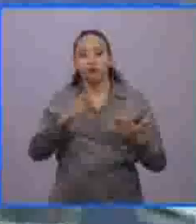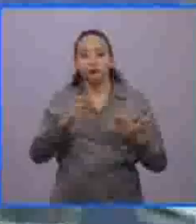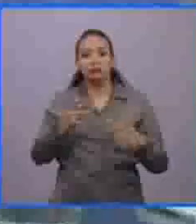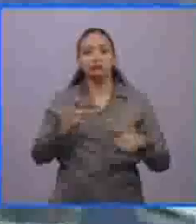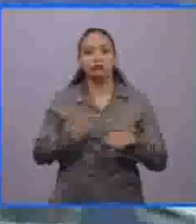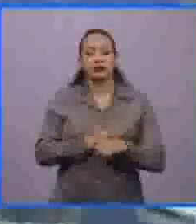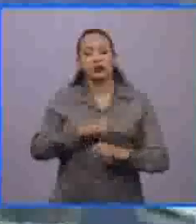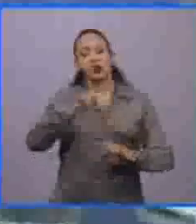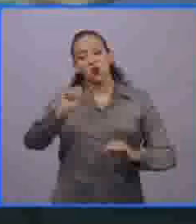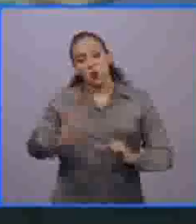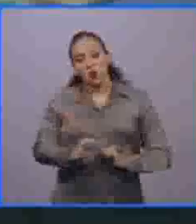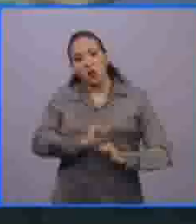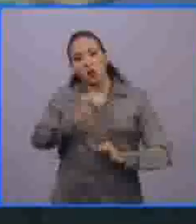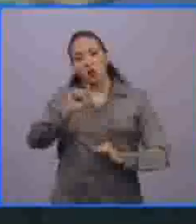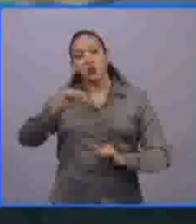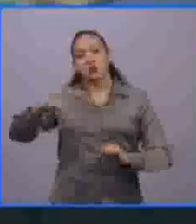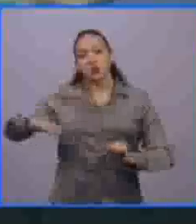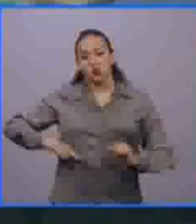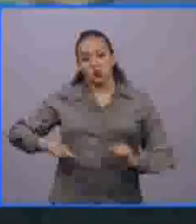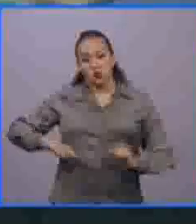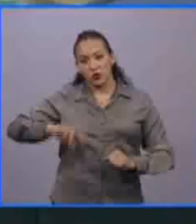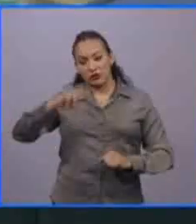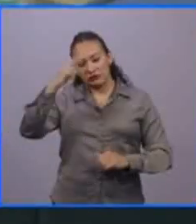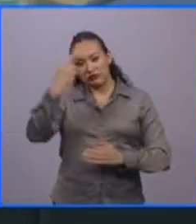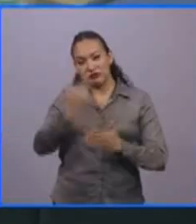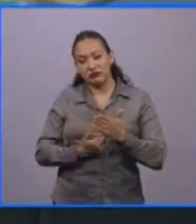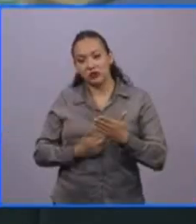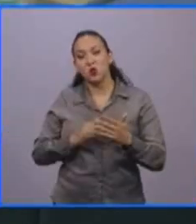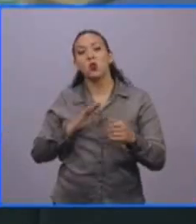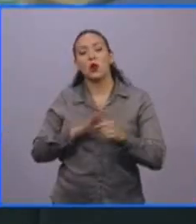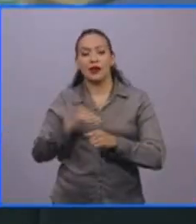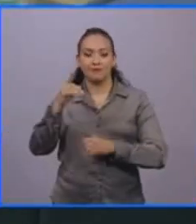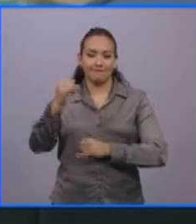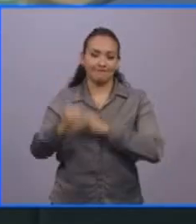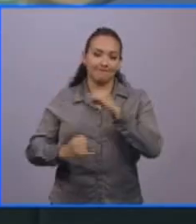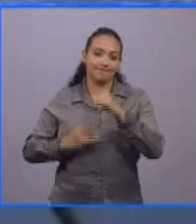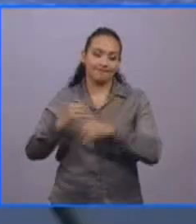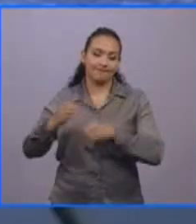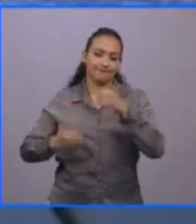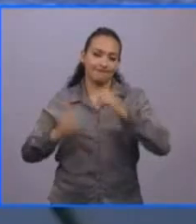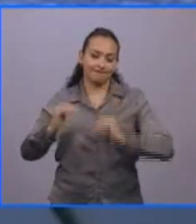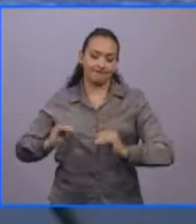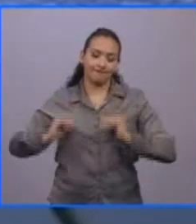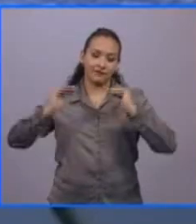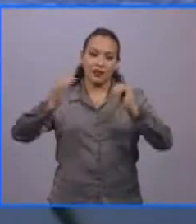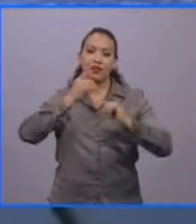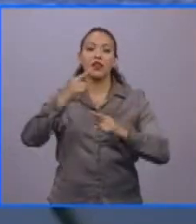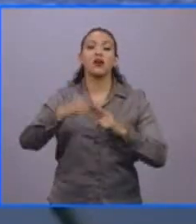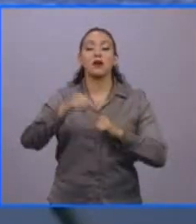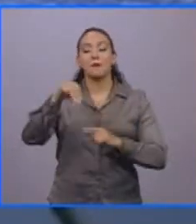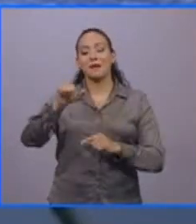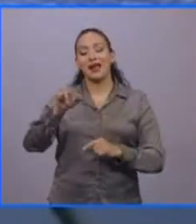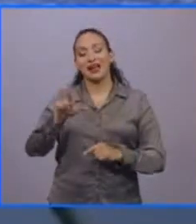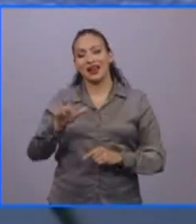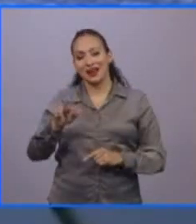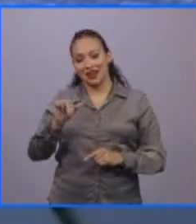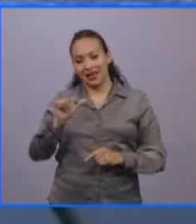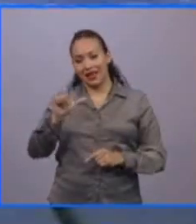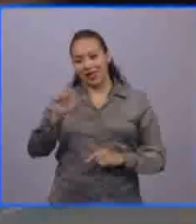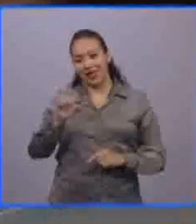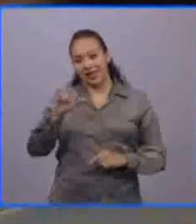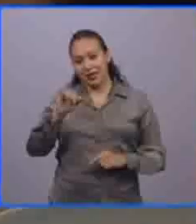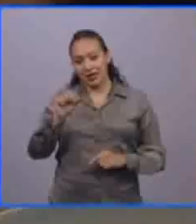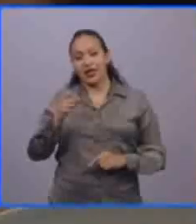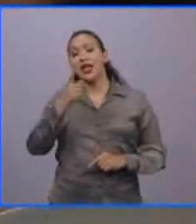otra declaración de responsabilidad del Estado mexicano por la Corte Interamericana. Esto lo dijo María Elisa Franco, investigadora